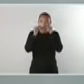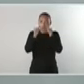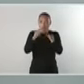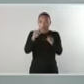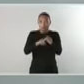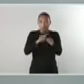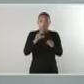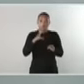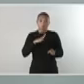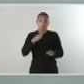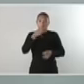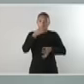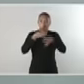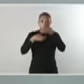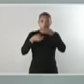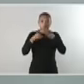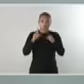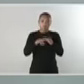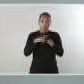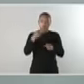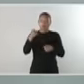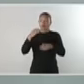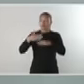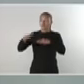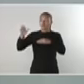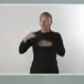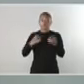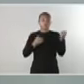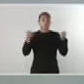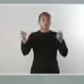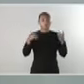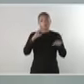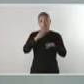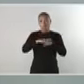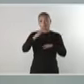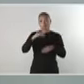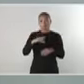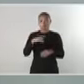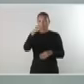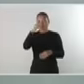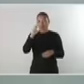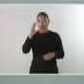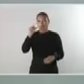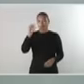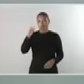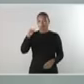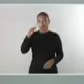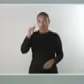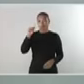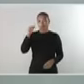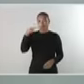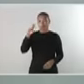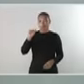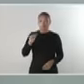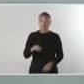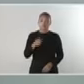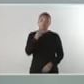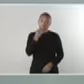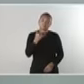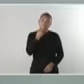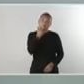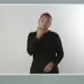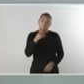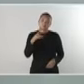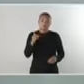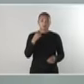ni siquiera hay medicamentos porque desviaron los recursos para financiar tu campaña pedirle perdón a los dueños de los más de tres mil